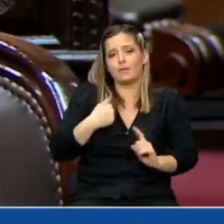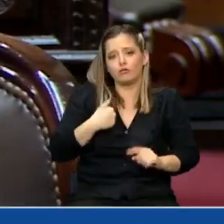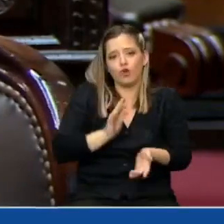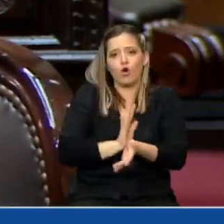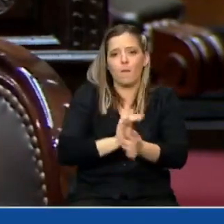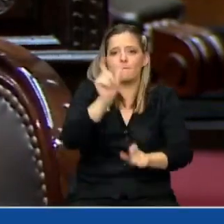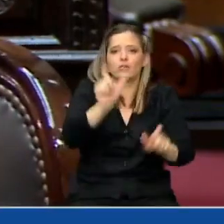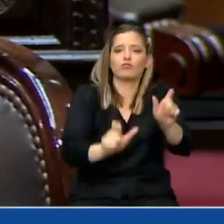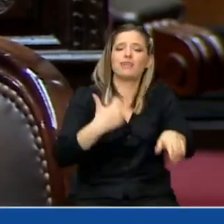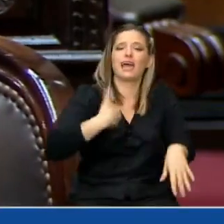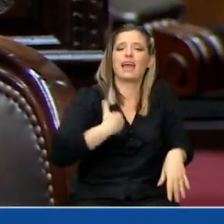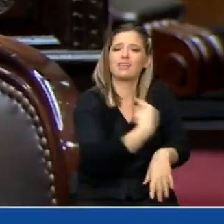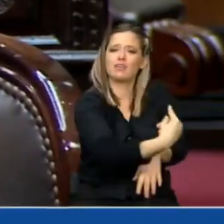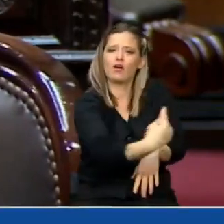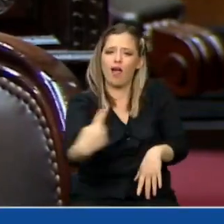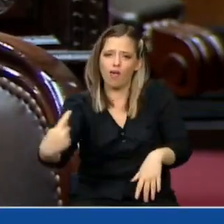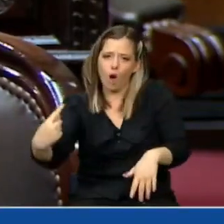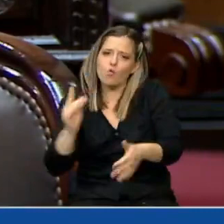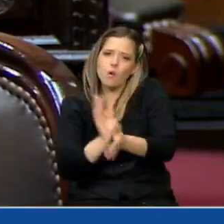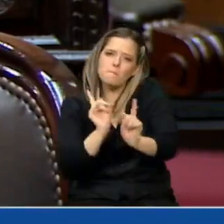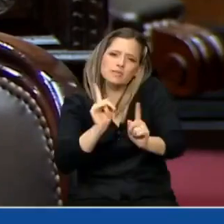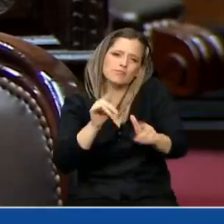argentinas que pasaron por lo mismo.